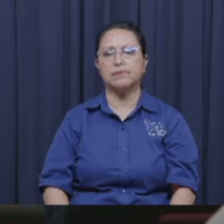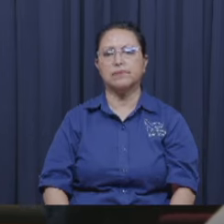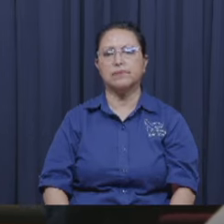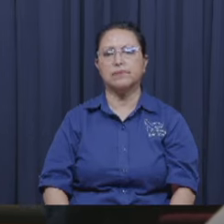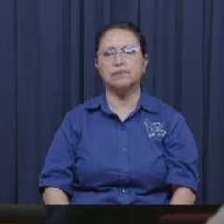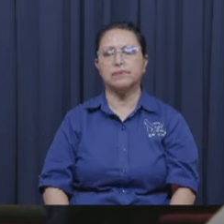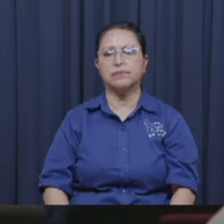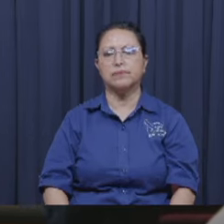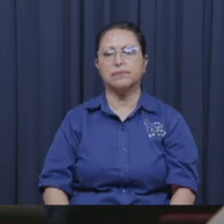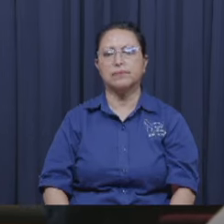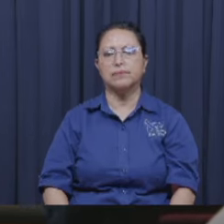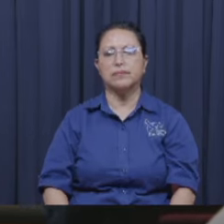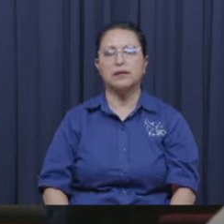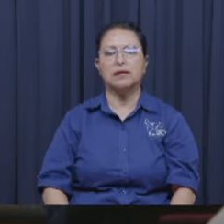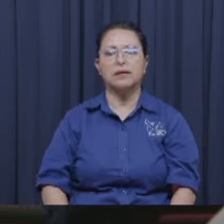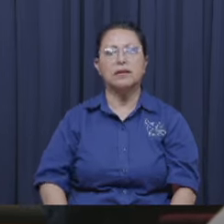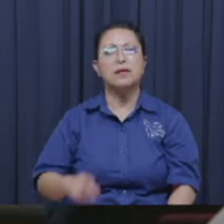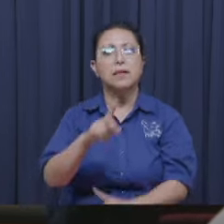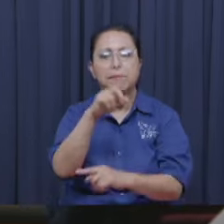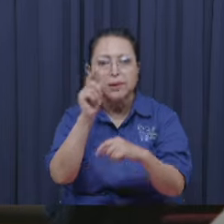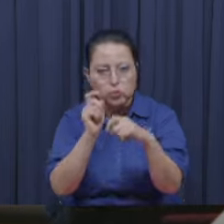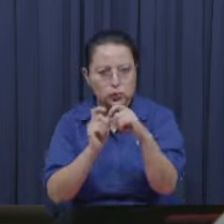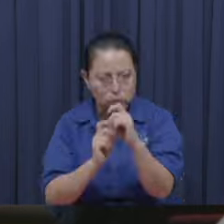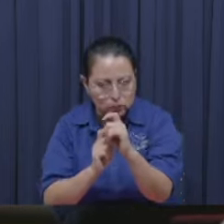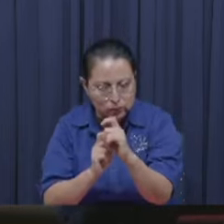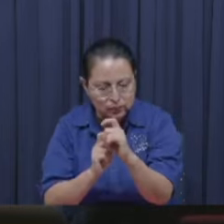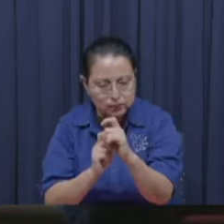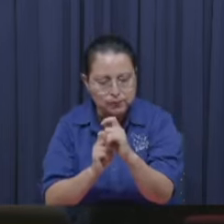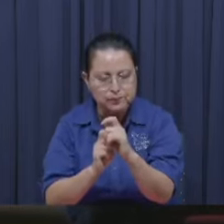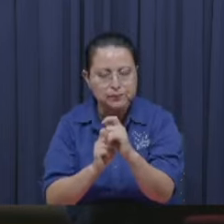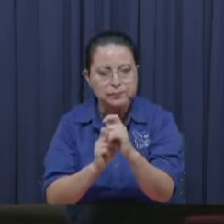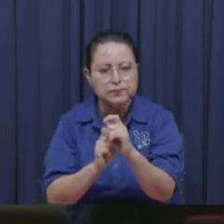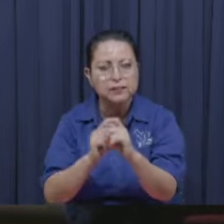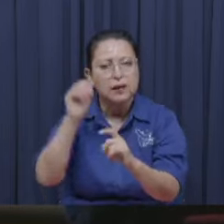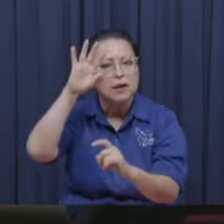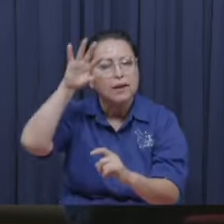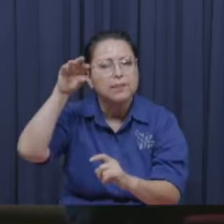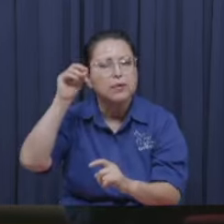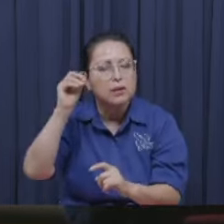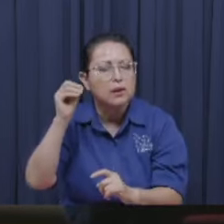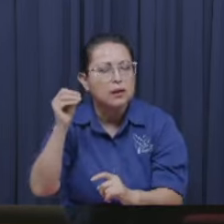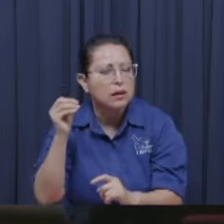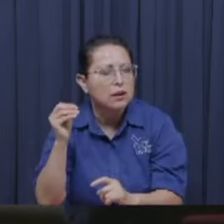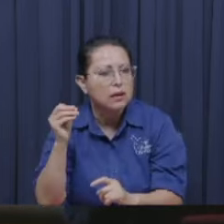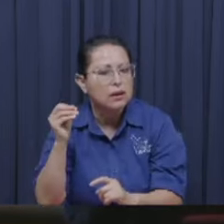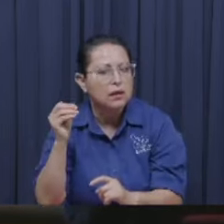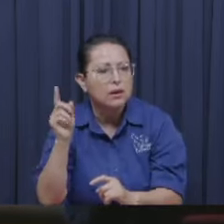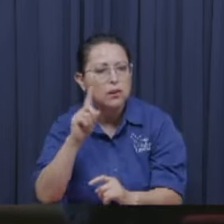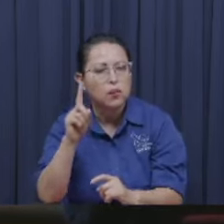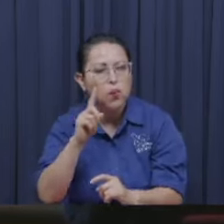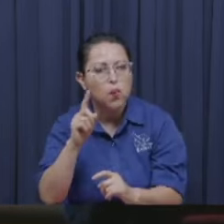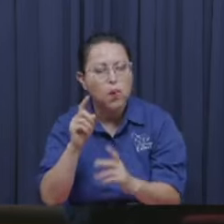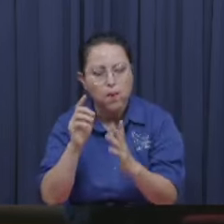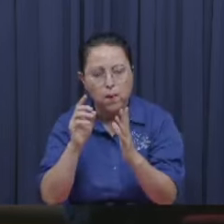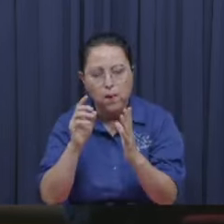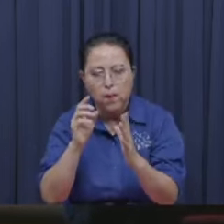ahora vuelvo otra vez a la carga. ¿Por qué usted cree que no está preparada?